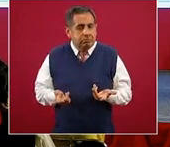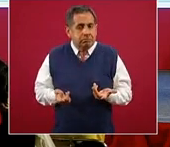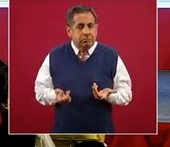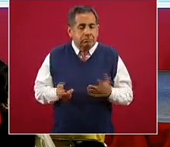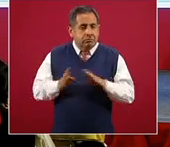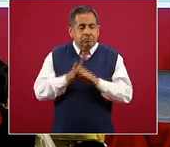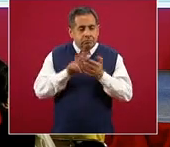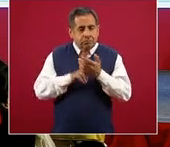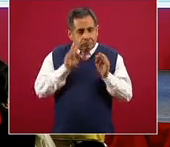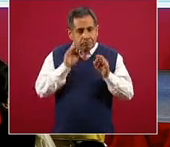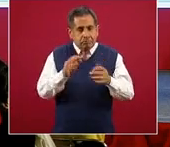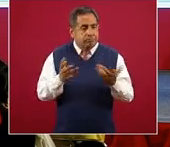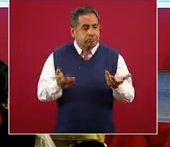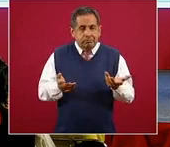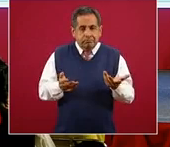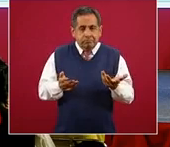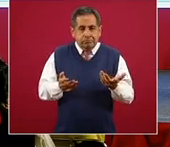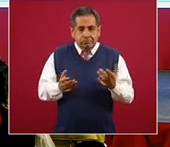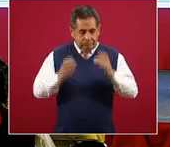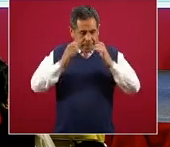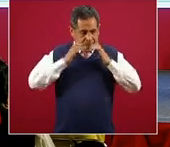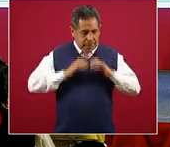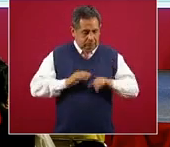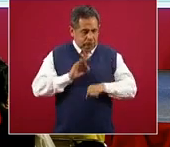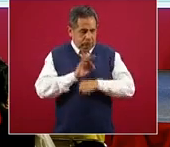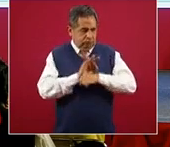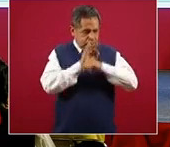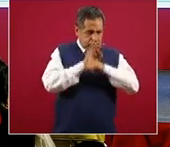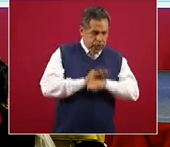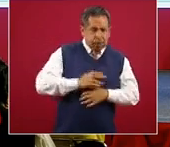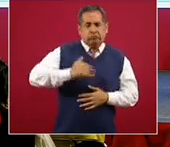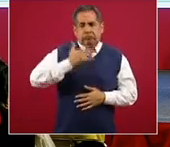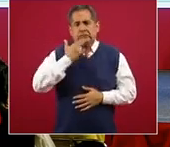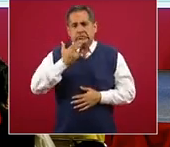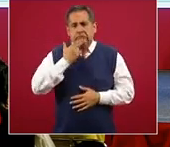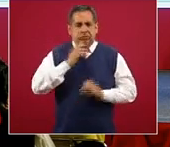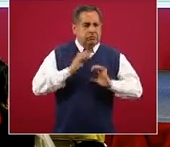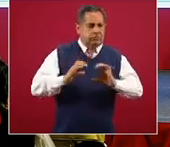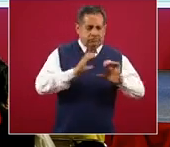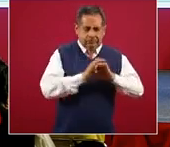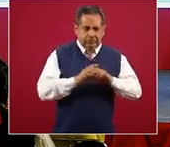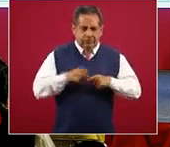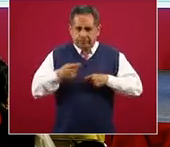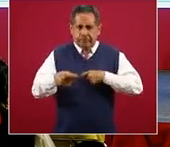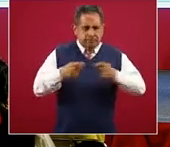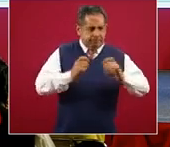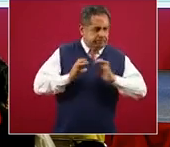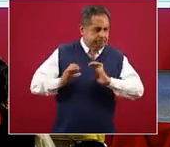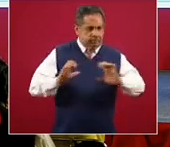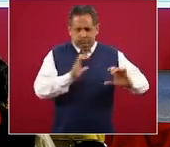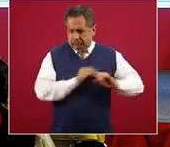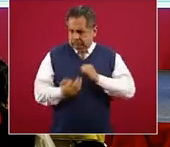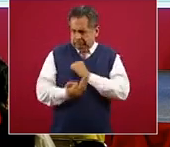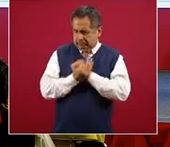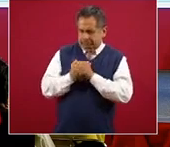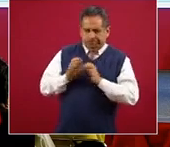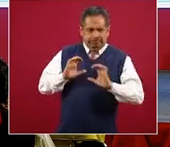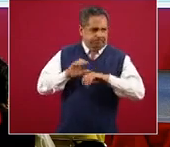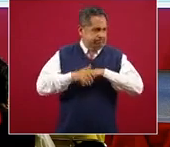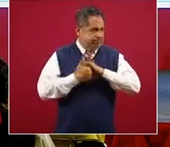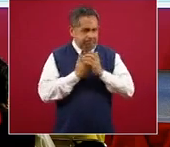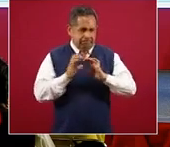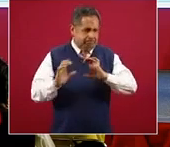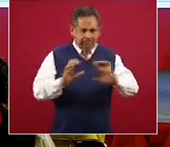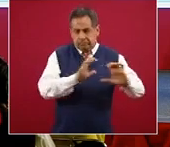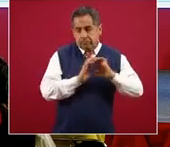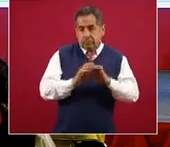Esto que muestra que el equipo de protección personal funcionó, que hubo suficientes cuidados, que aquellos que se